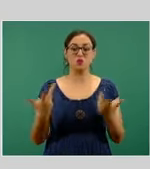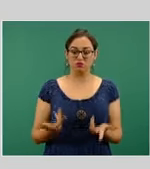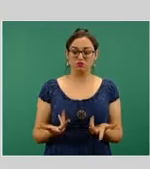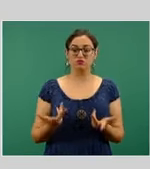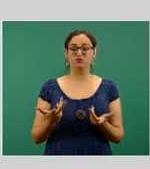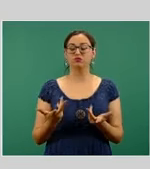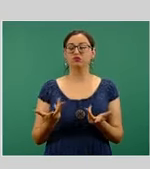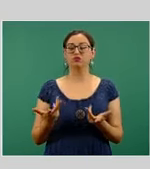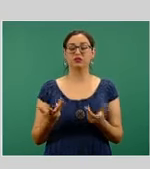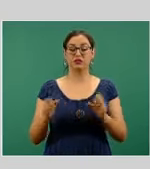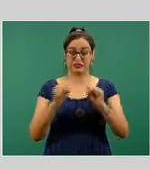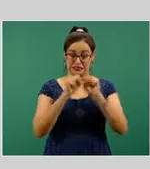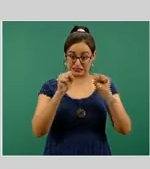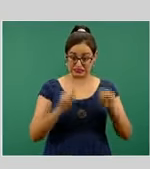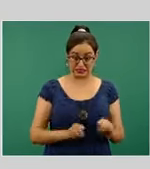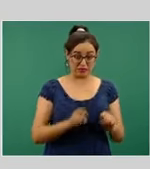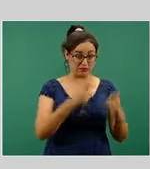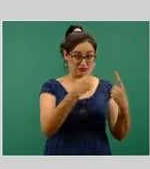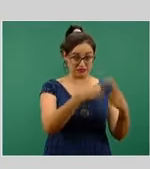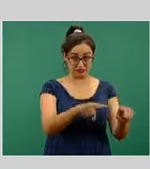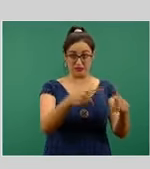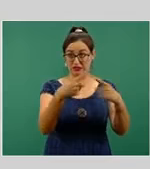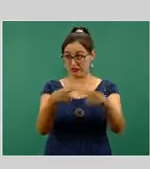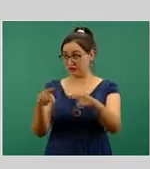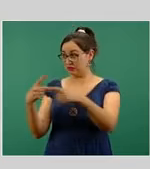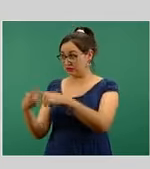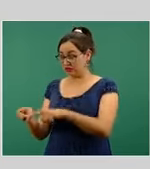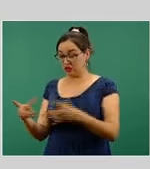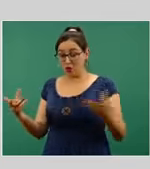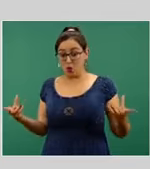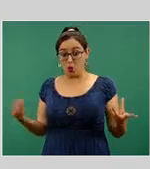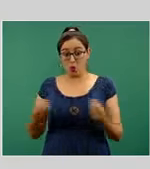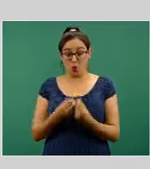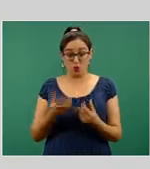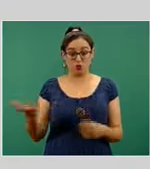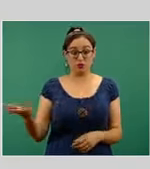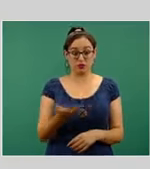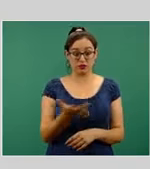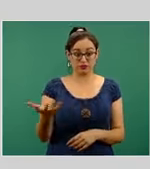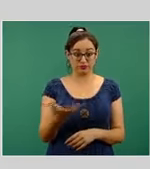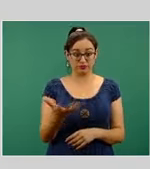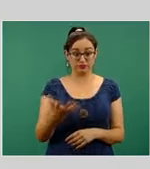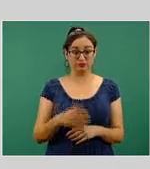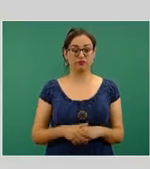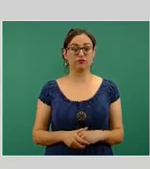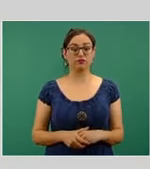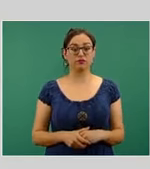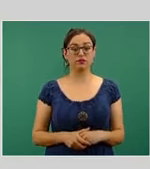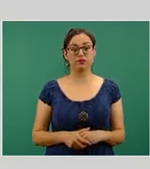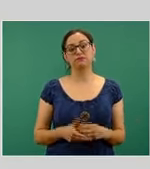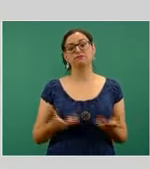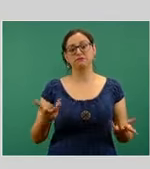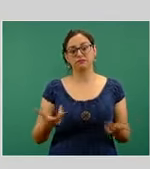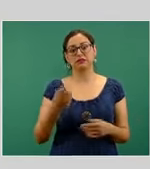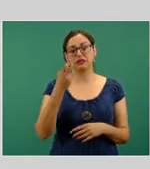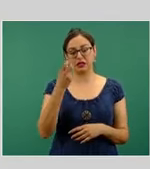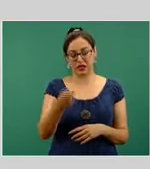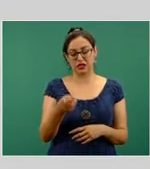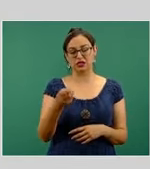integral multisistémico de acciones. La siguiente, por favor. Y entre estas ya, para concluir, me voy a referir a los